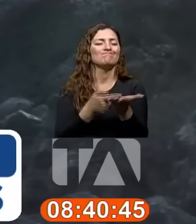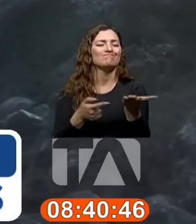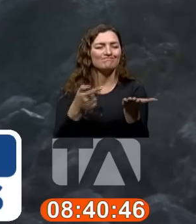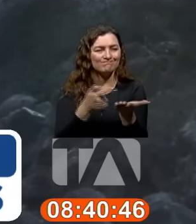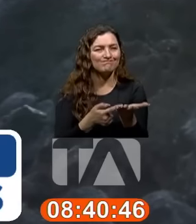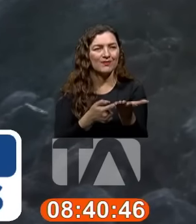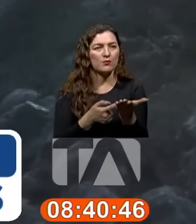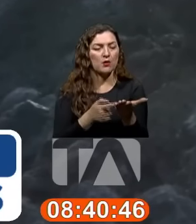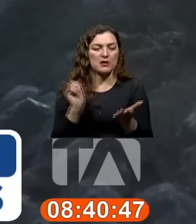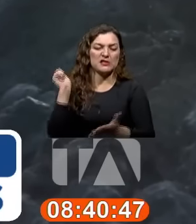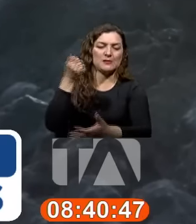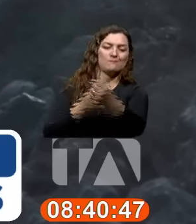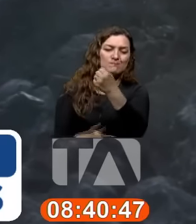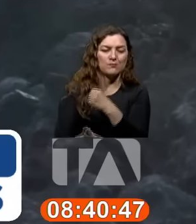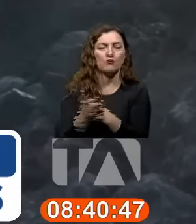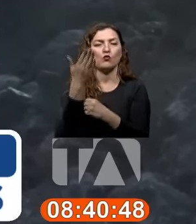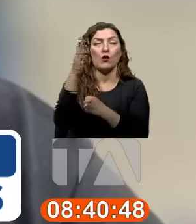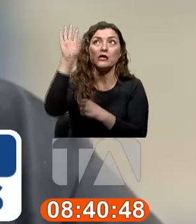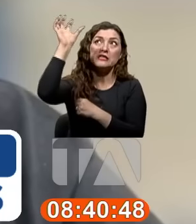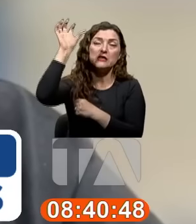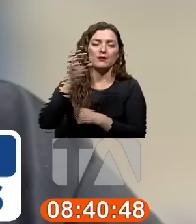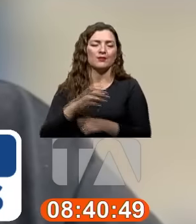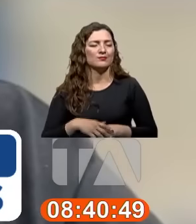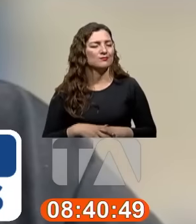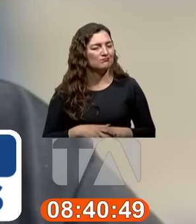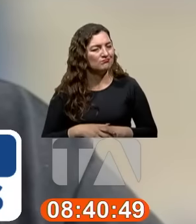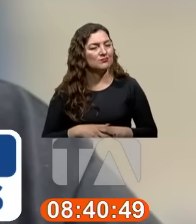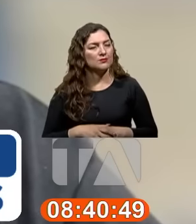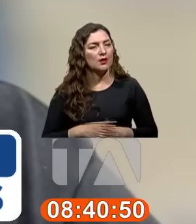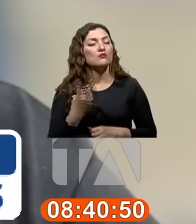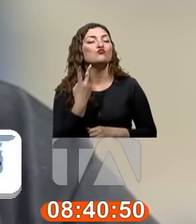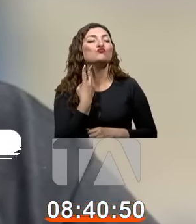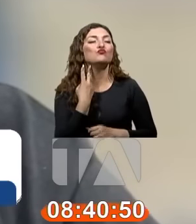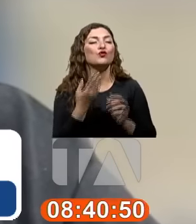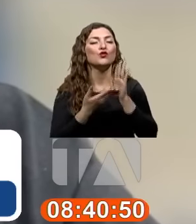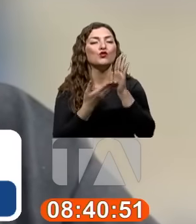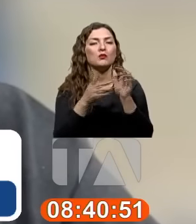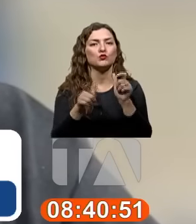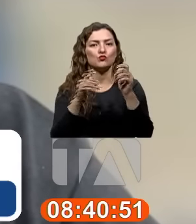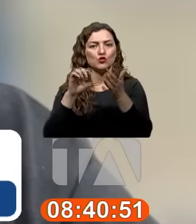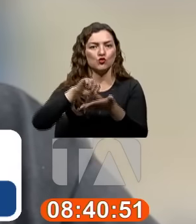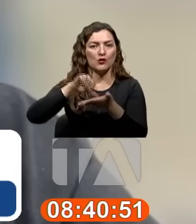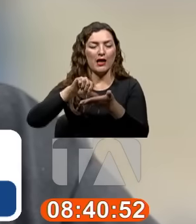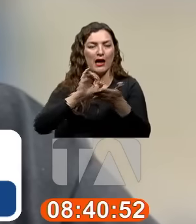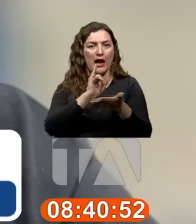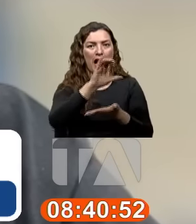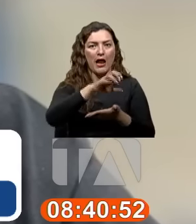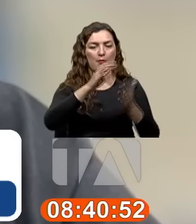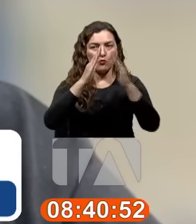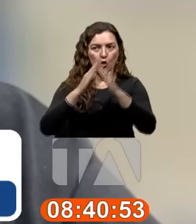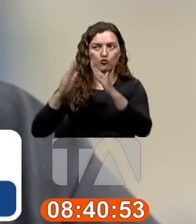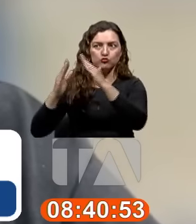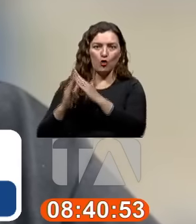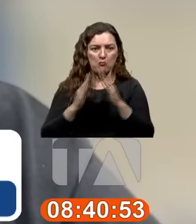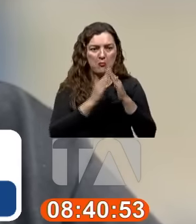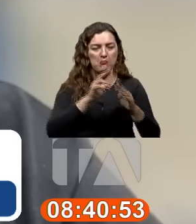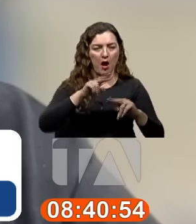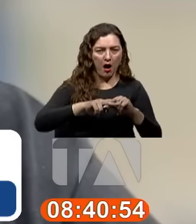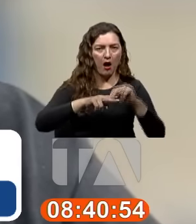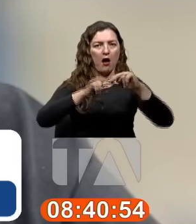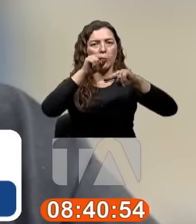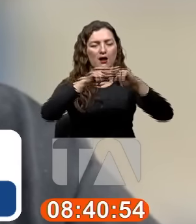la sobrepesca y el cambio climático. También son víctimas del crecimiento urbano que tienen las Galápagos, son víctimas también